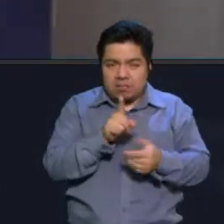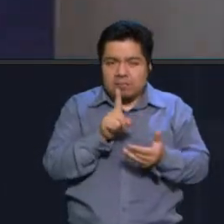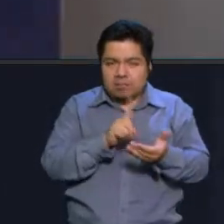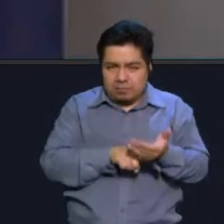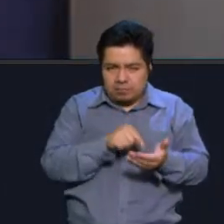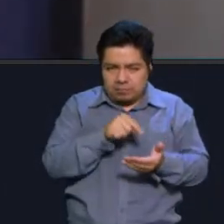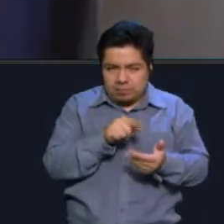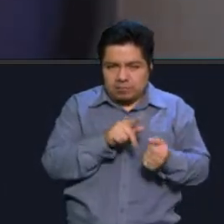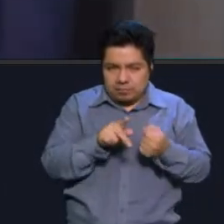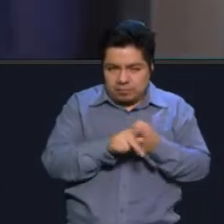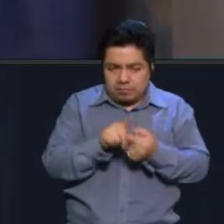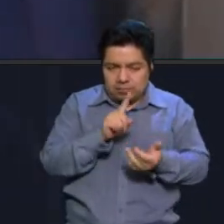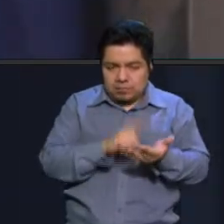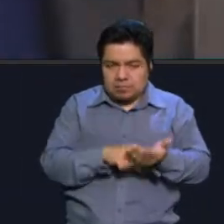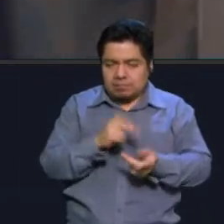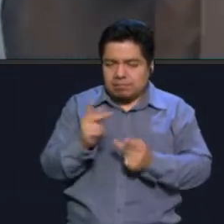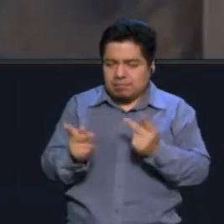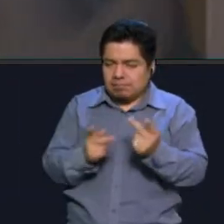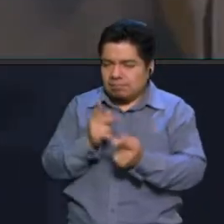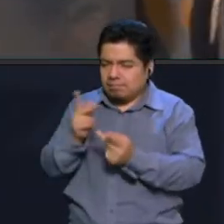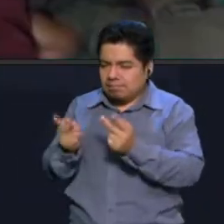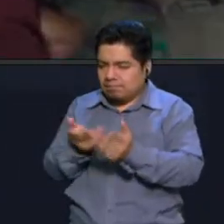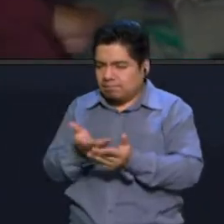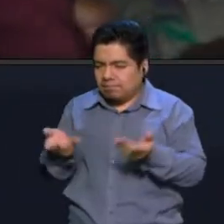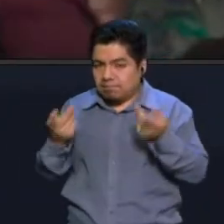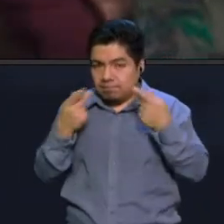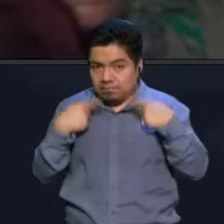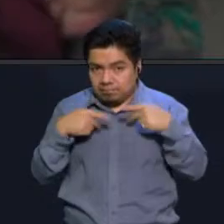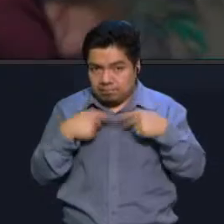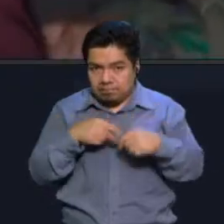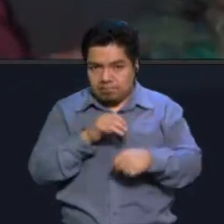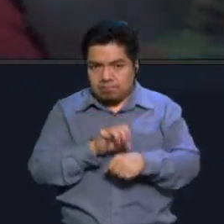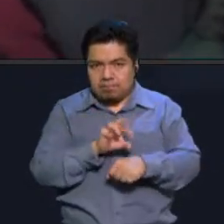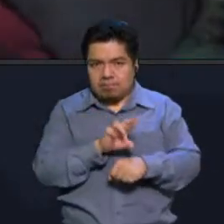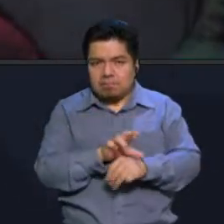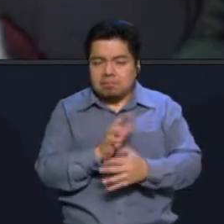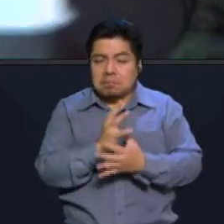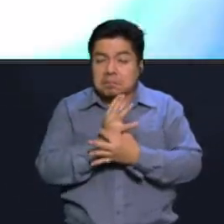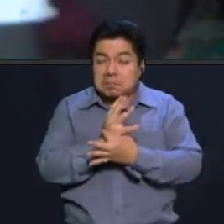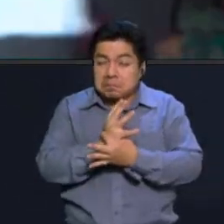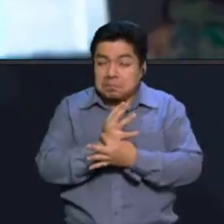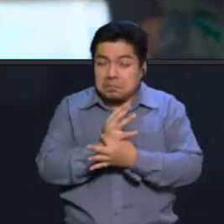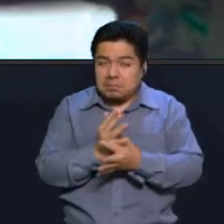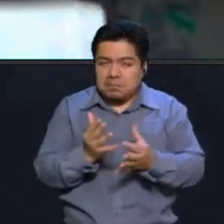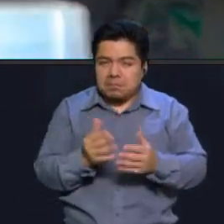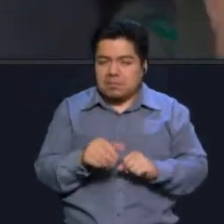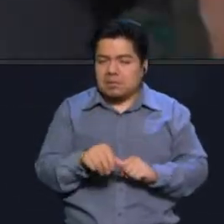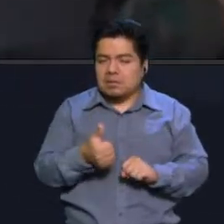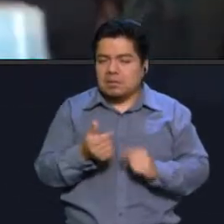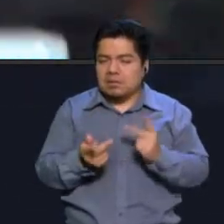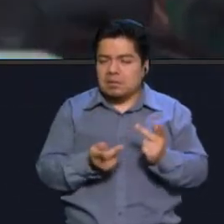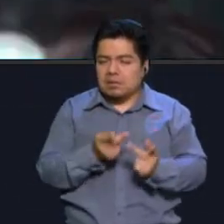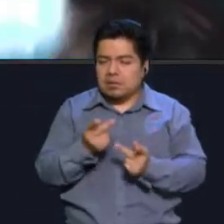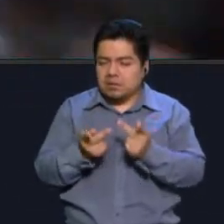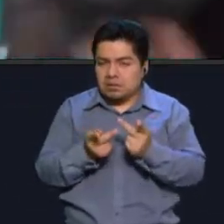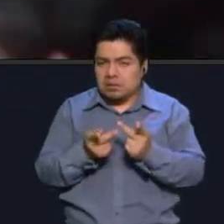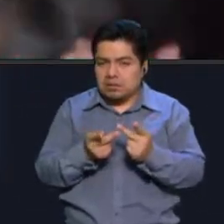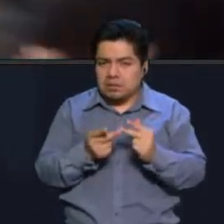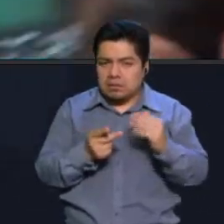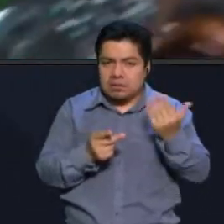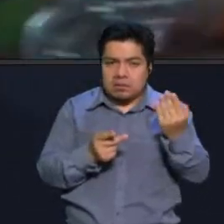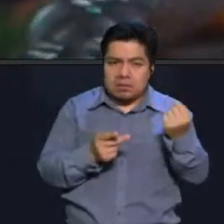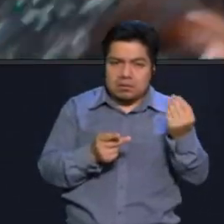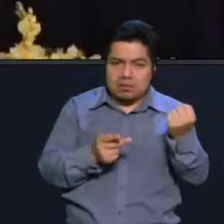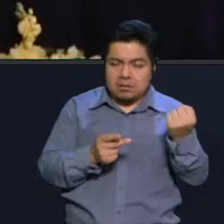la dichosa consulta popular, en donde supuestamente dice él que apabulló con 11 preguntas, con un marcador de